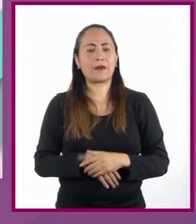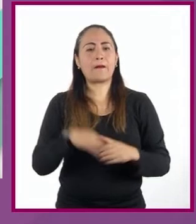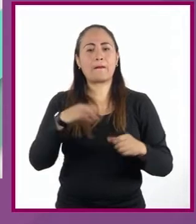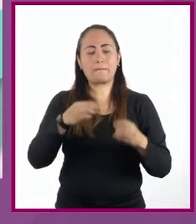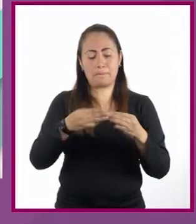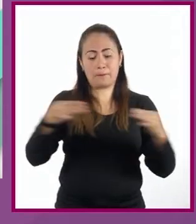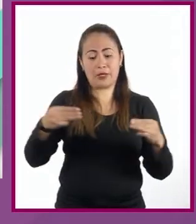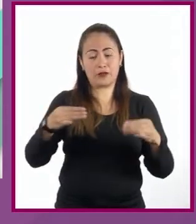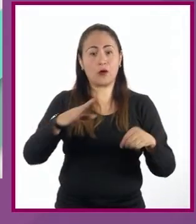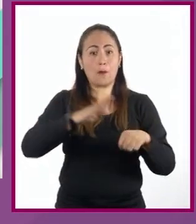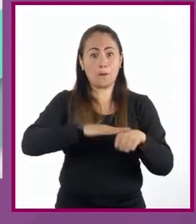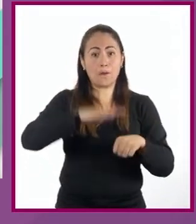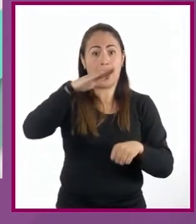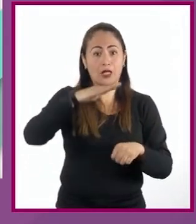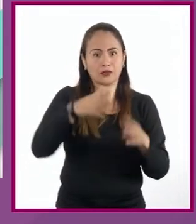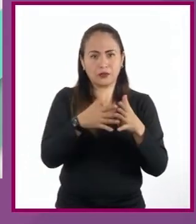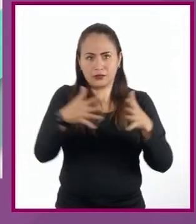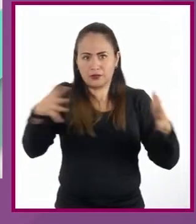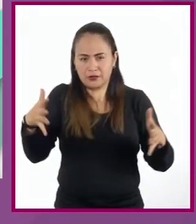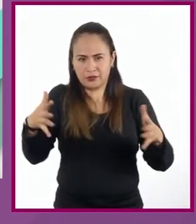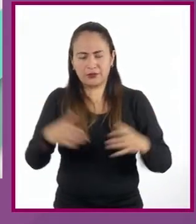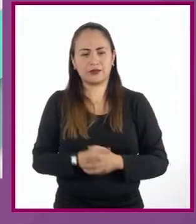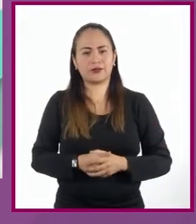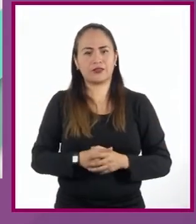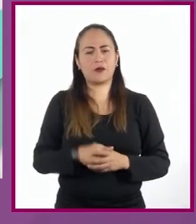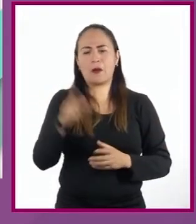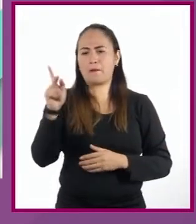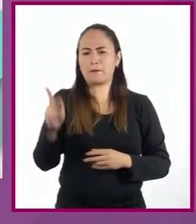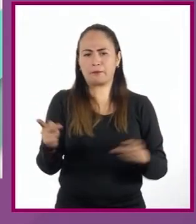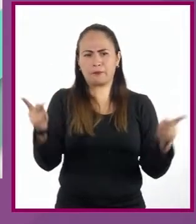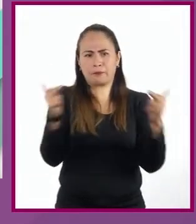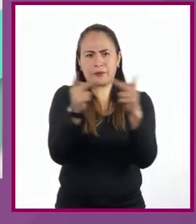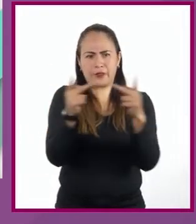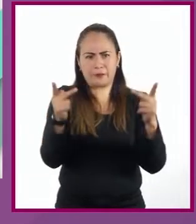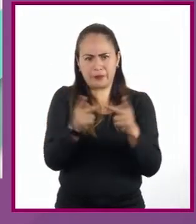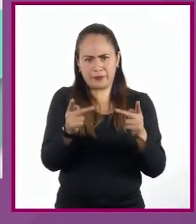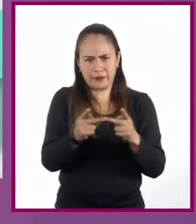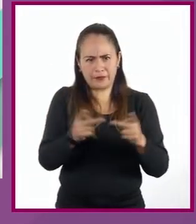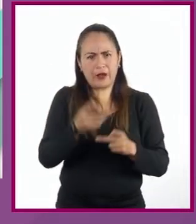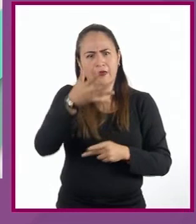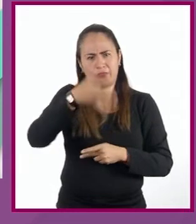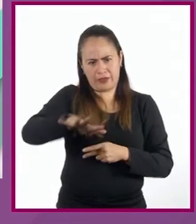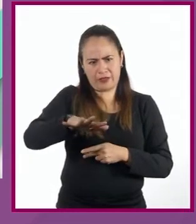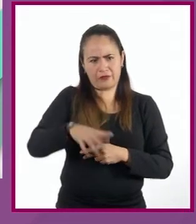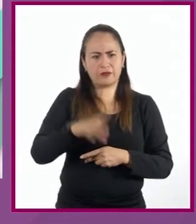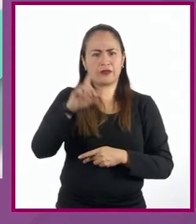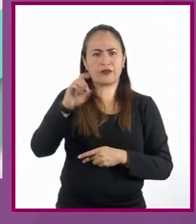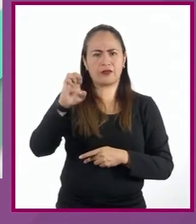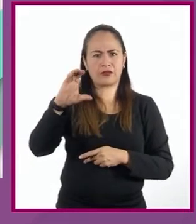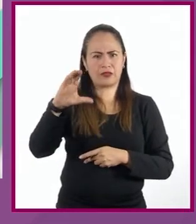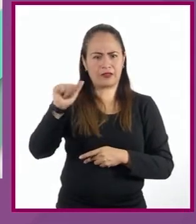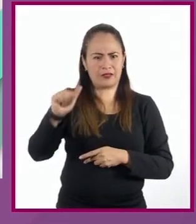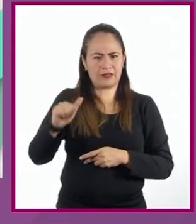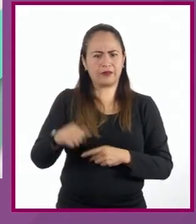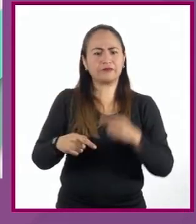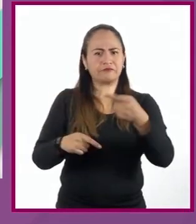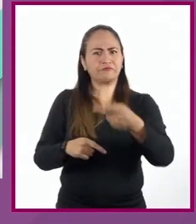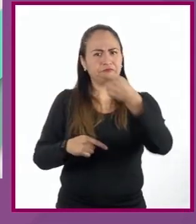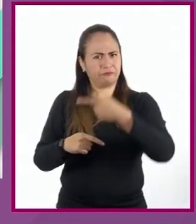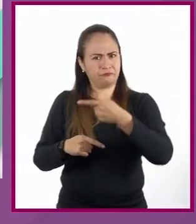mayores a la unidad y su equivalencia en potencias de 10. Deca, hecto,